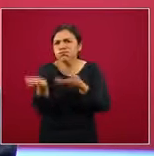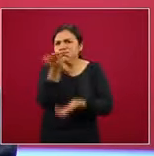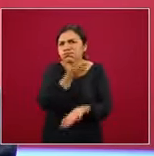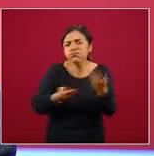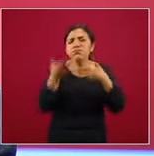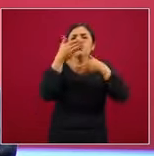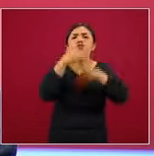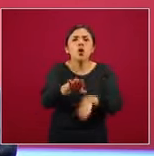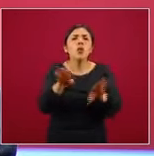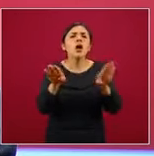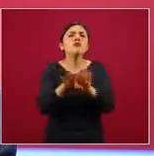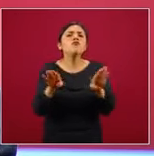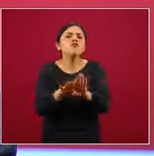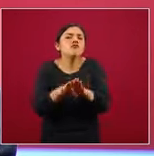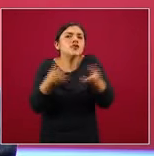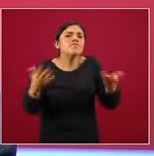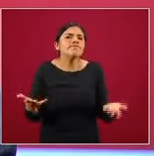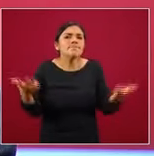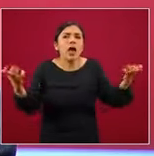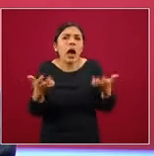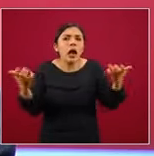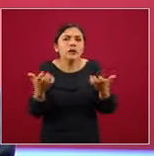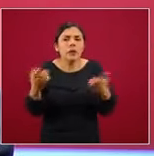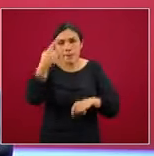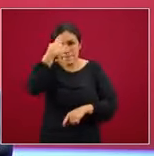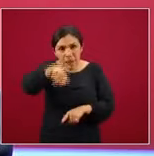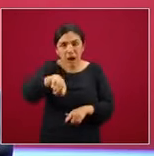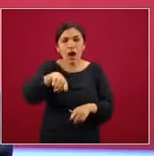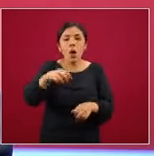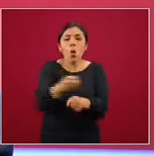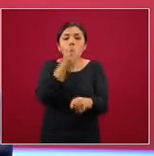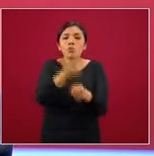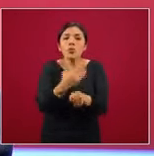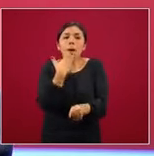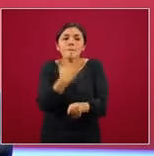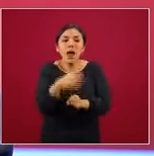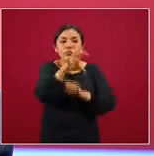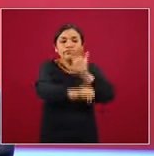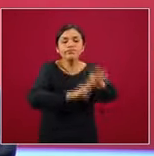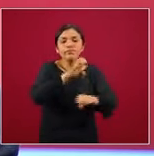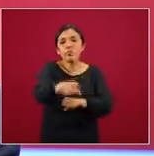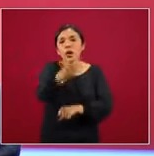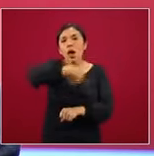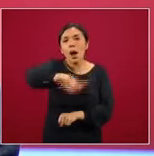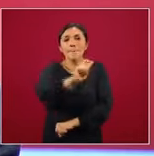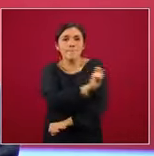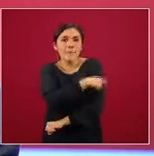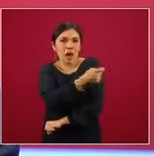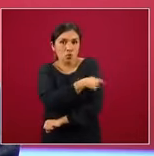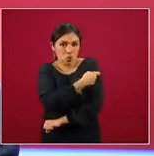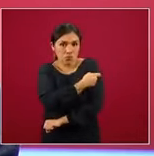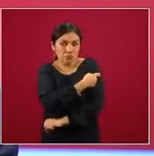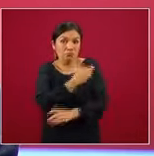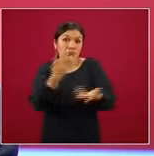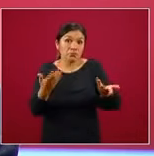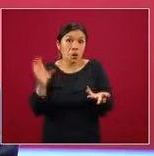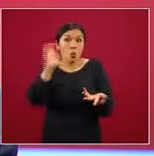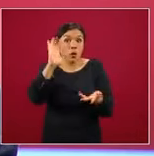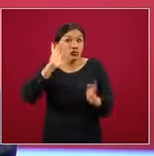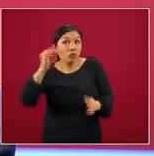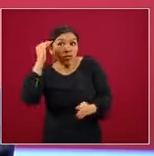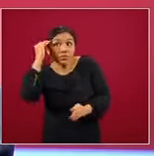sobre los mecanismos de acceso oportuno a las vacunas. Y en su momento,